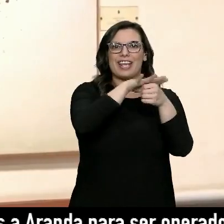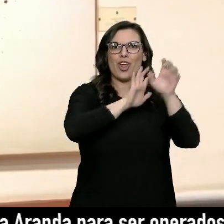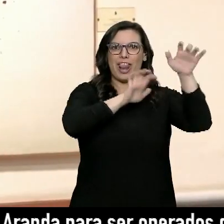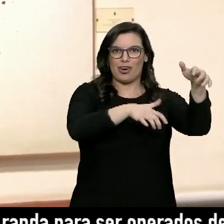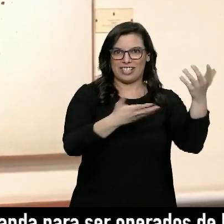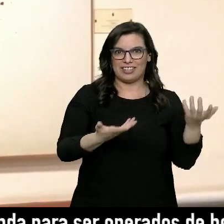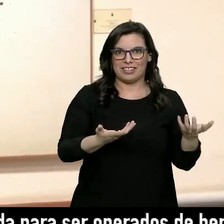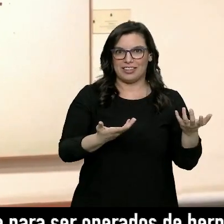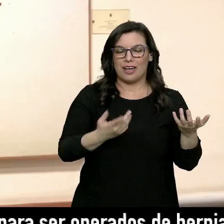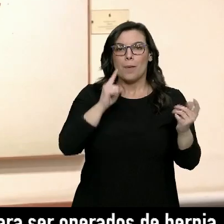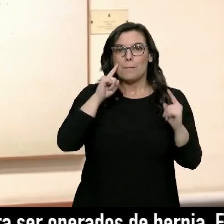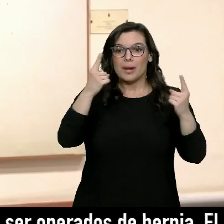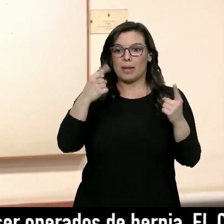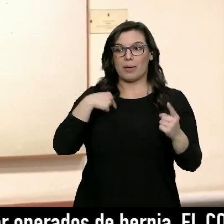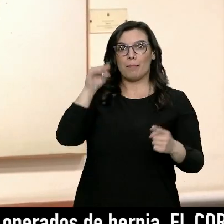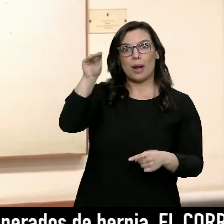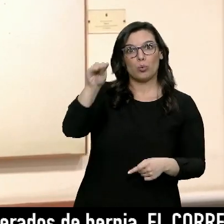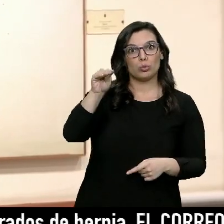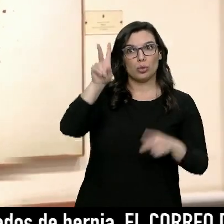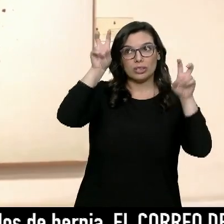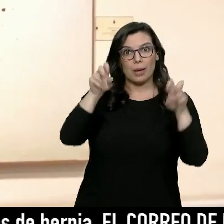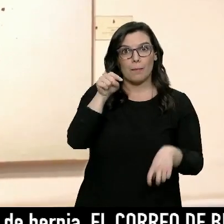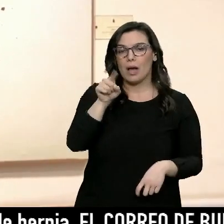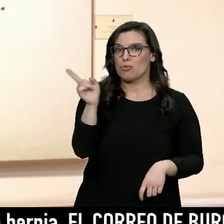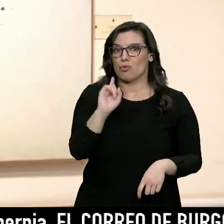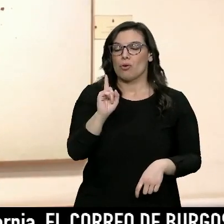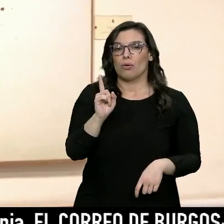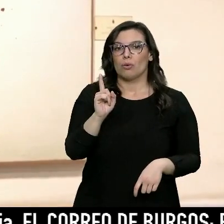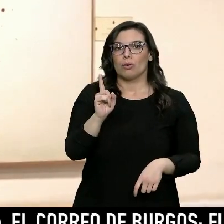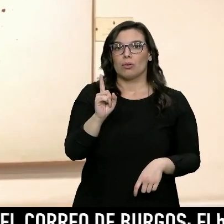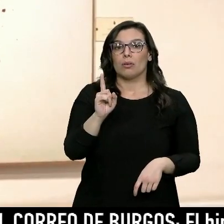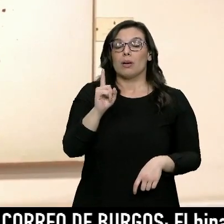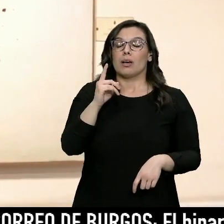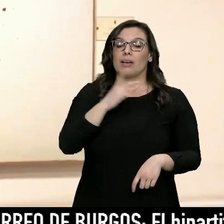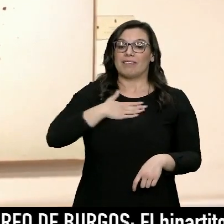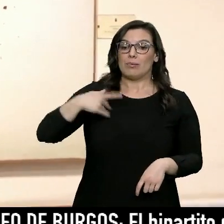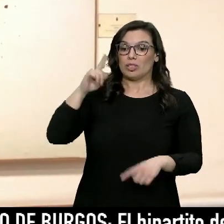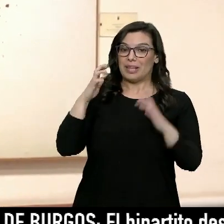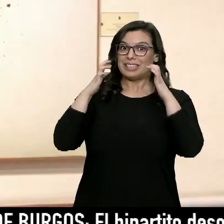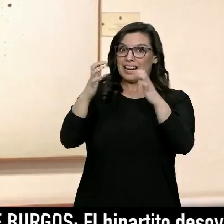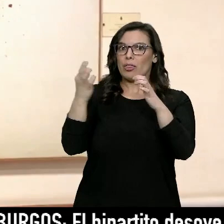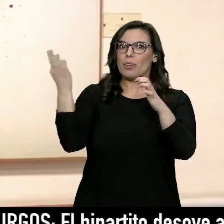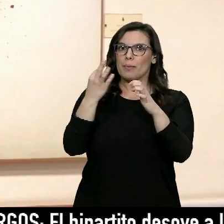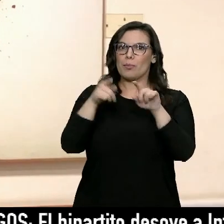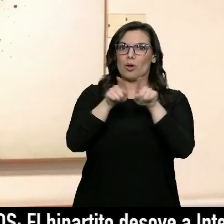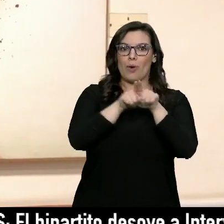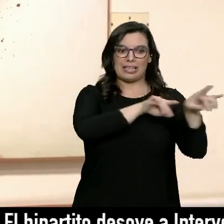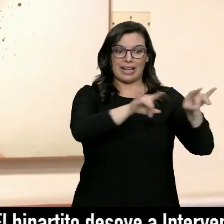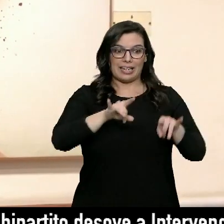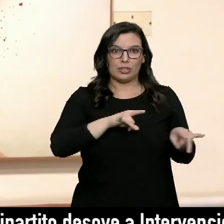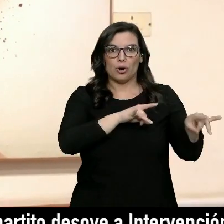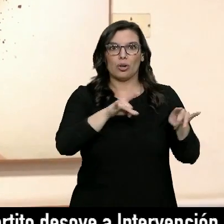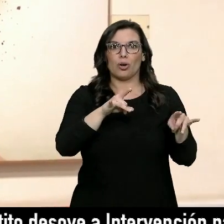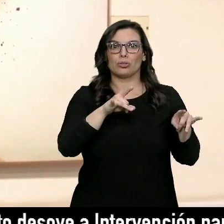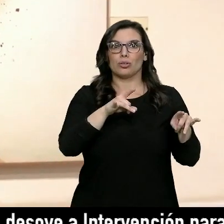primera vez que llevamos ese tema a las Cortes Generales. Entendemos también que nuestra voz en el Senado tiene que ser la voz de aquellos territorios, de aquellas